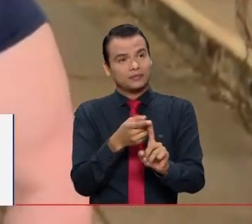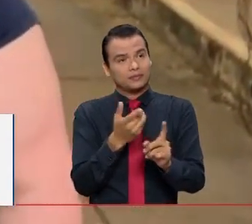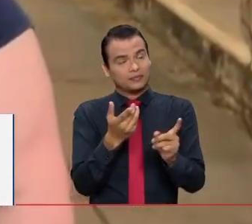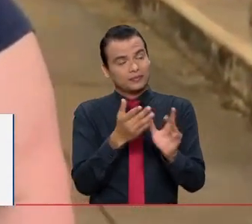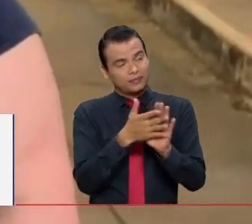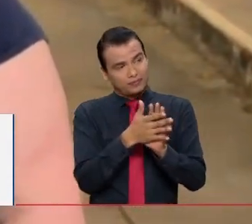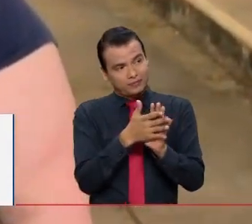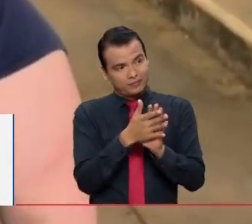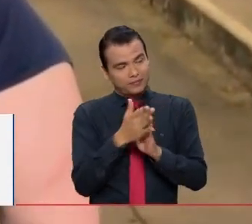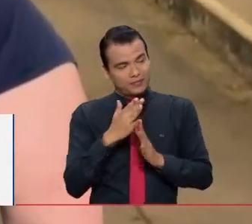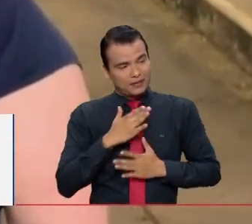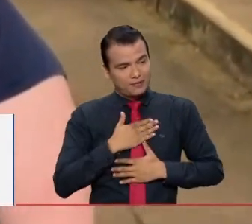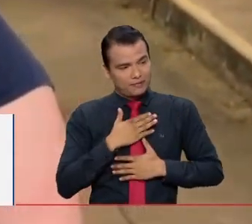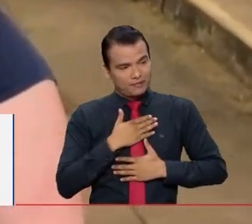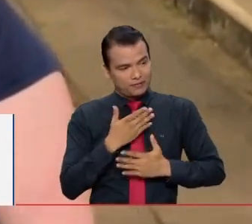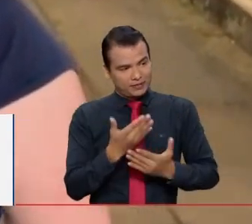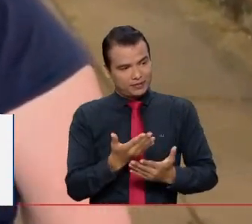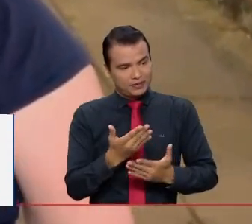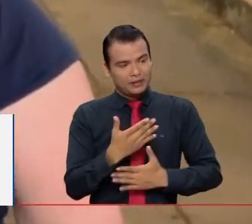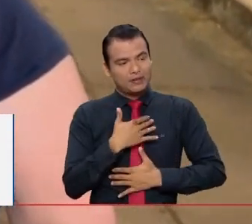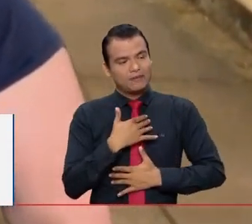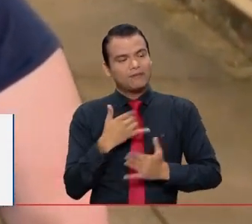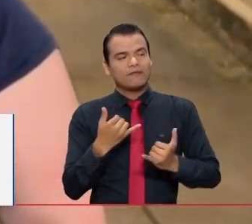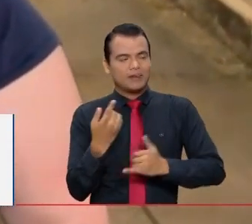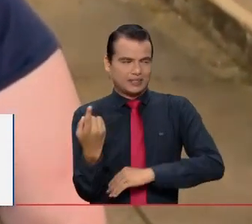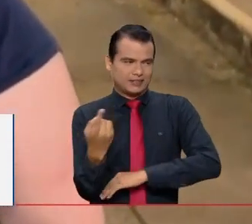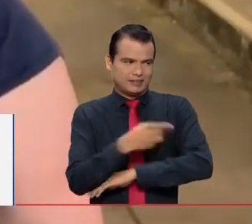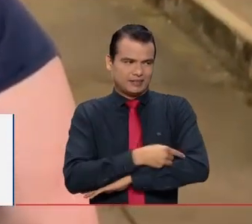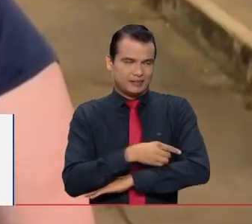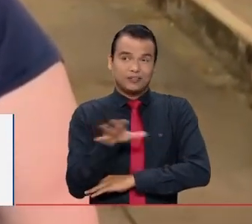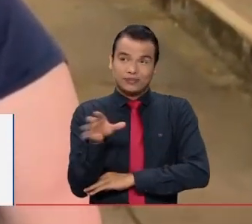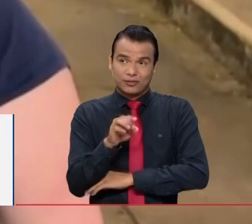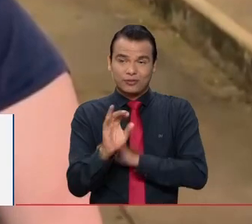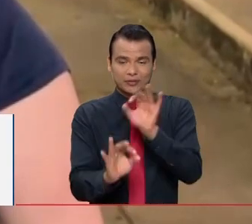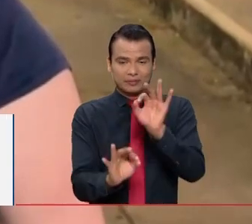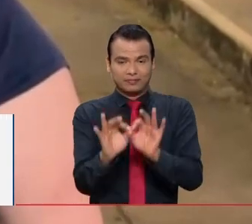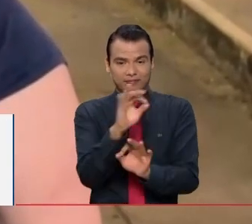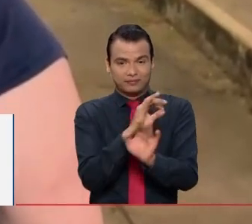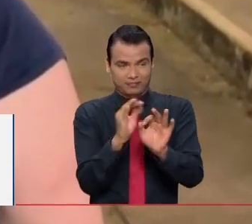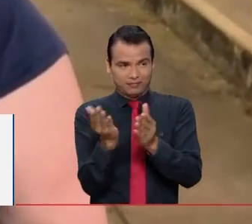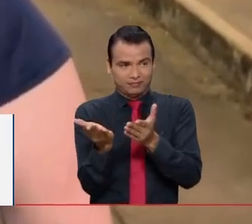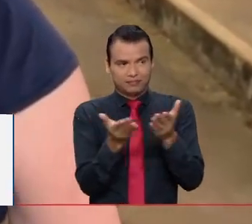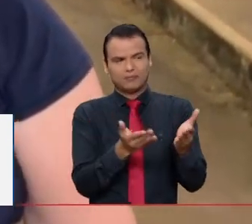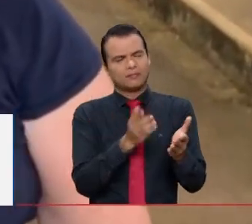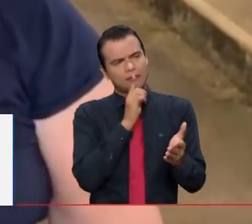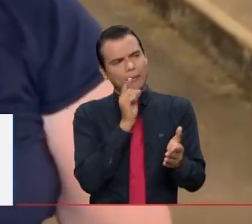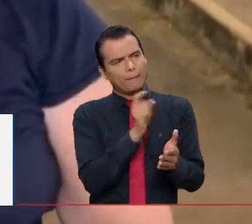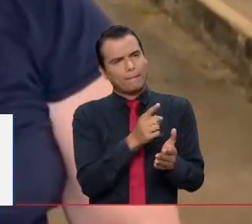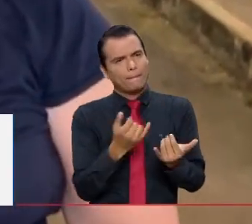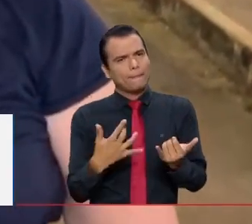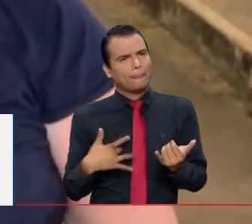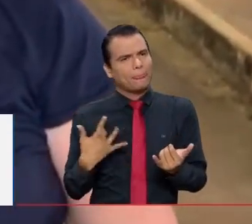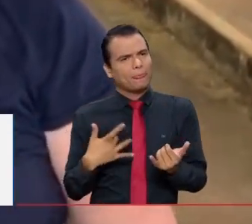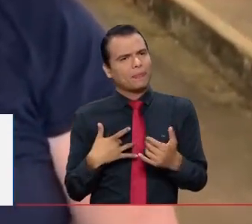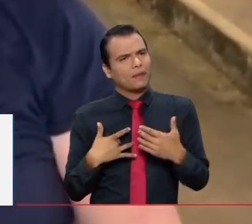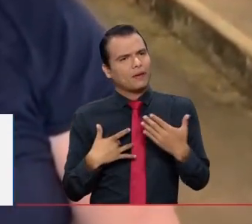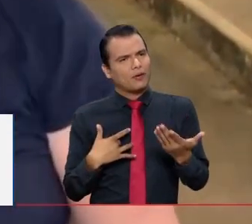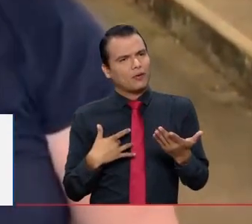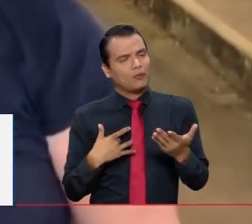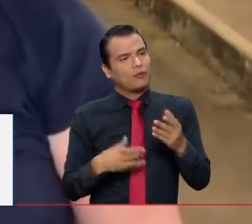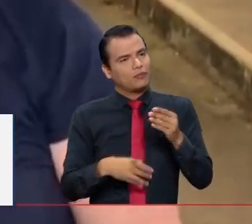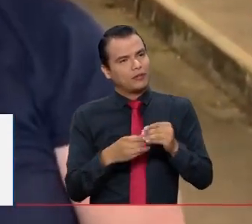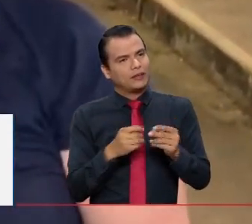déjeme felicitarla por este día en nombre de todo el equipo de trabajo de Telepacífico Noticias. ¿Cómo la han tratado? Y